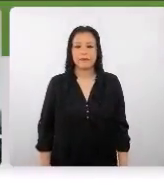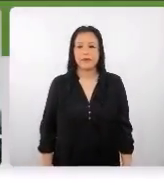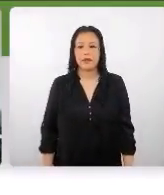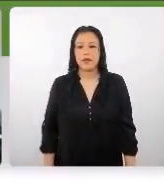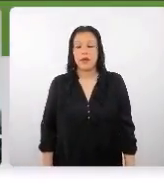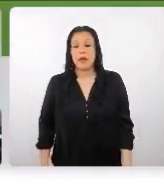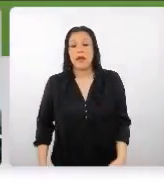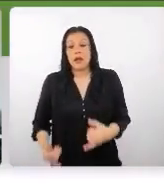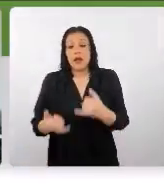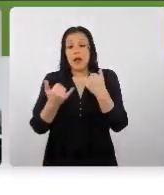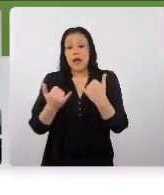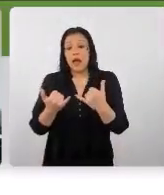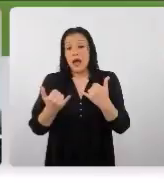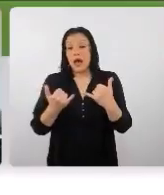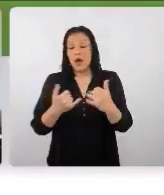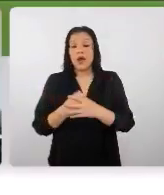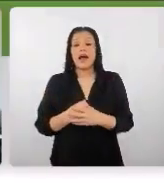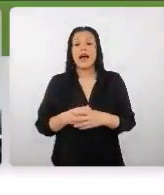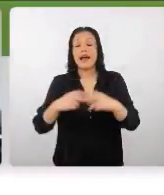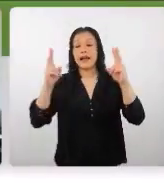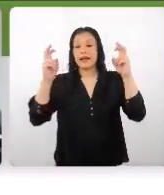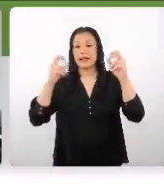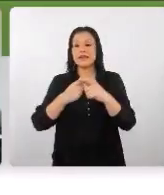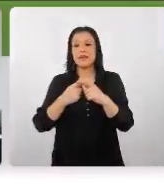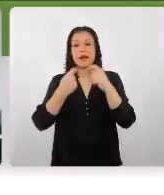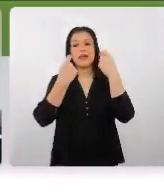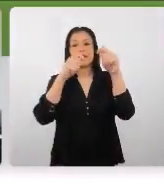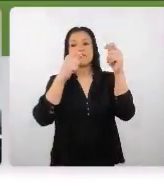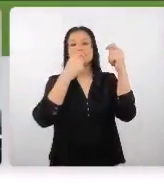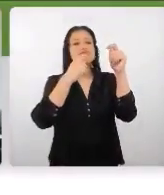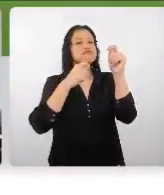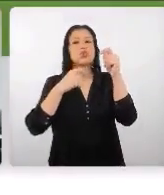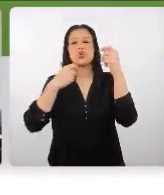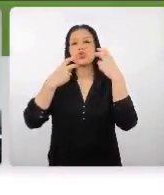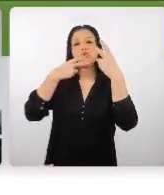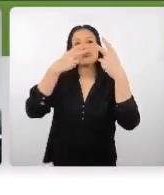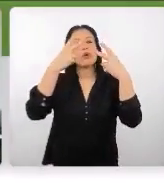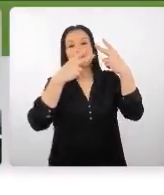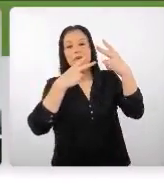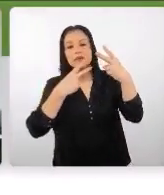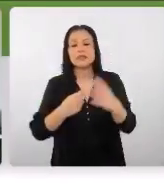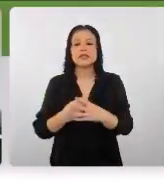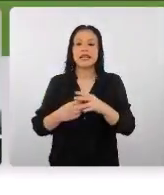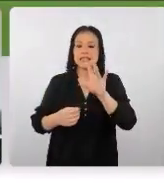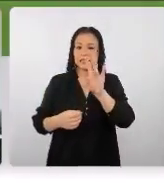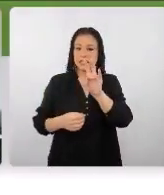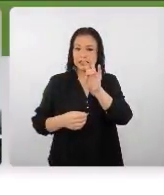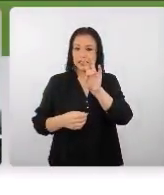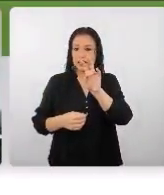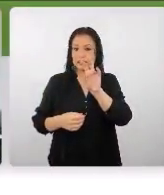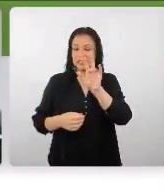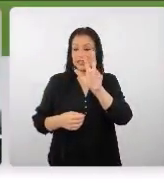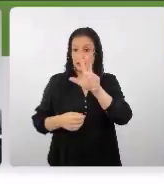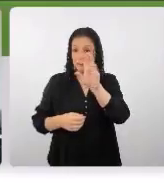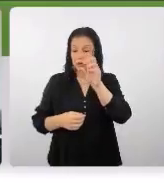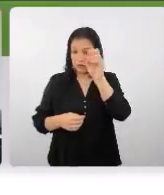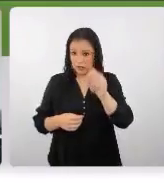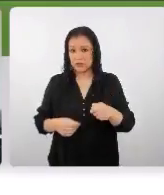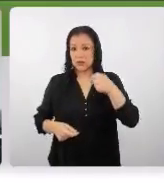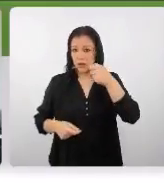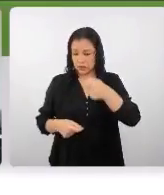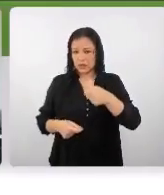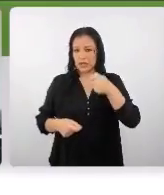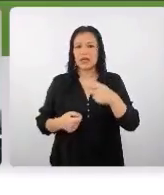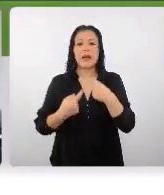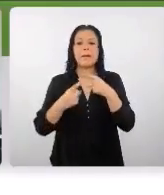En cuanto a los tours, el 73% contrataría un tour, pero